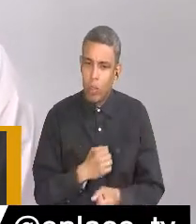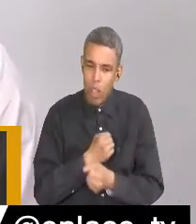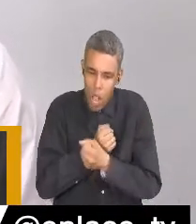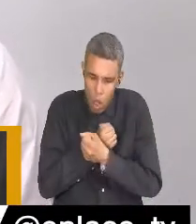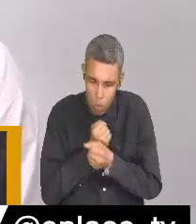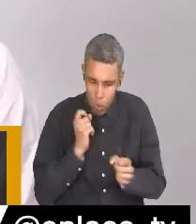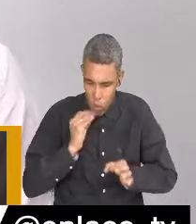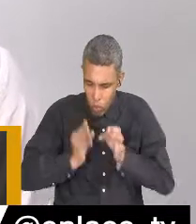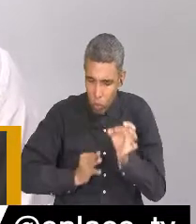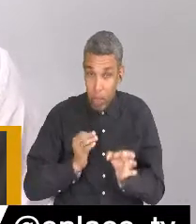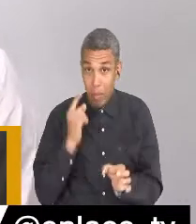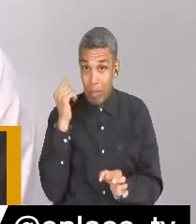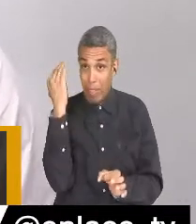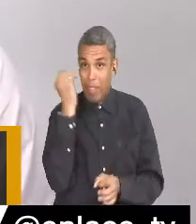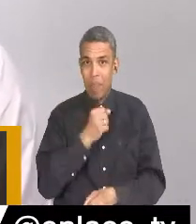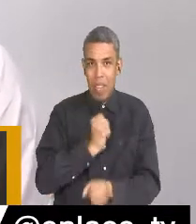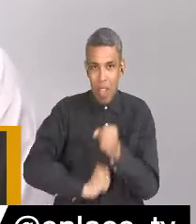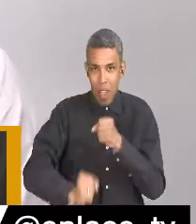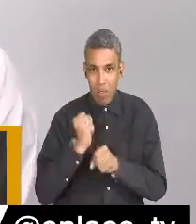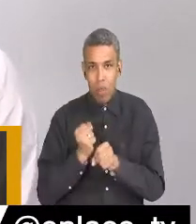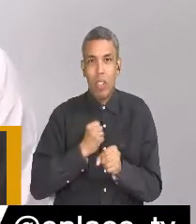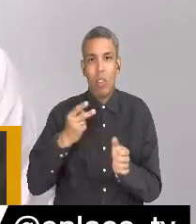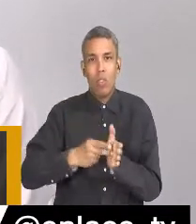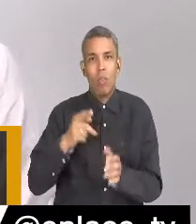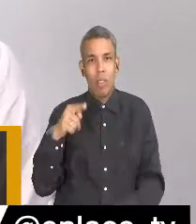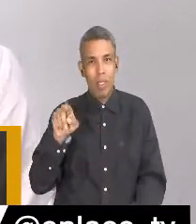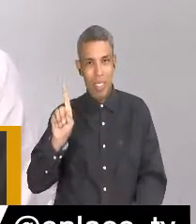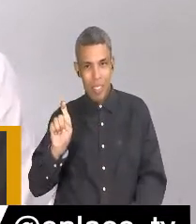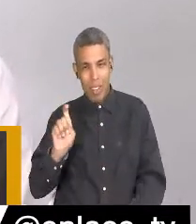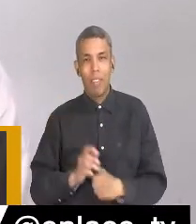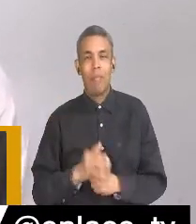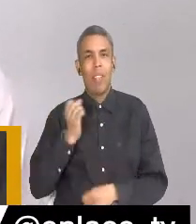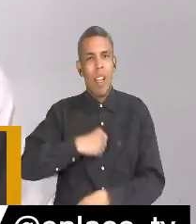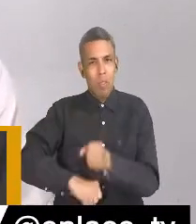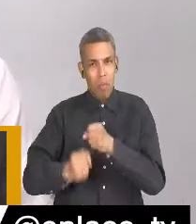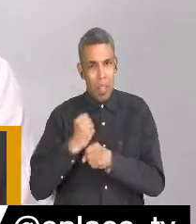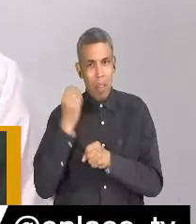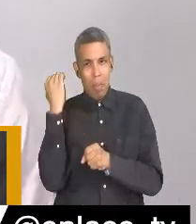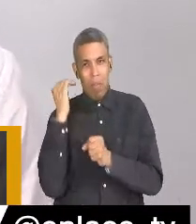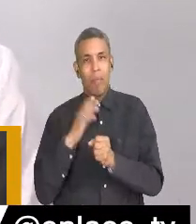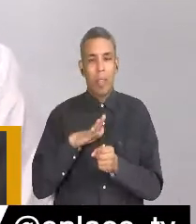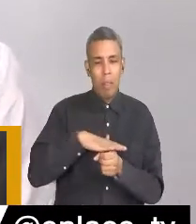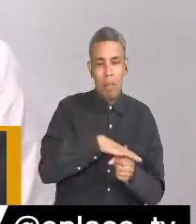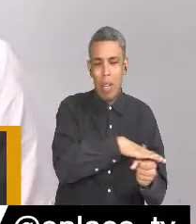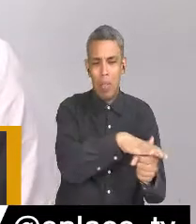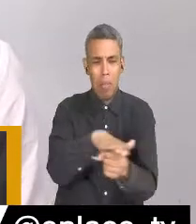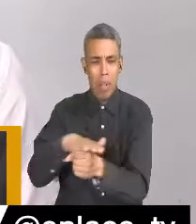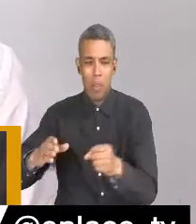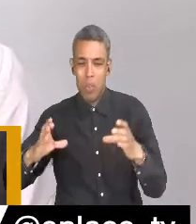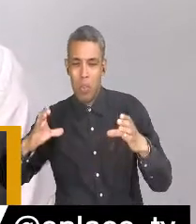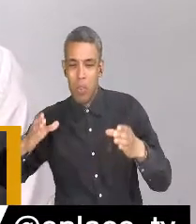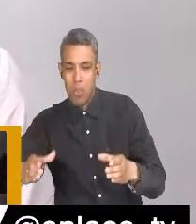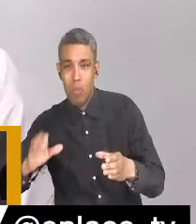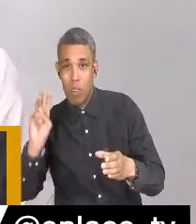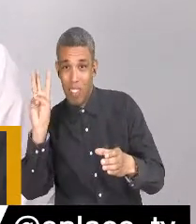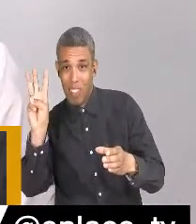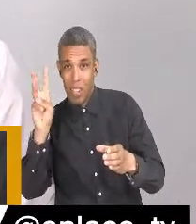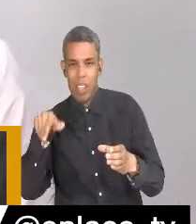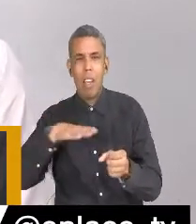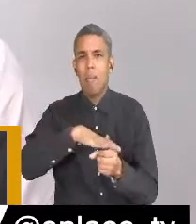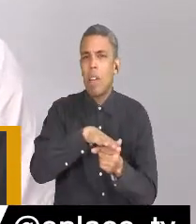Ciudadela Educativa, donde quedamos de realizar una tarea alterna. Y en la Comuna 3, en el sector del barrio